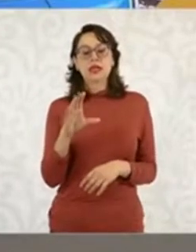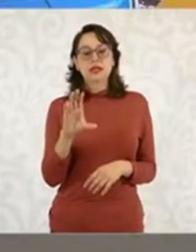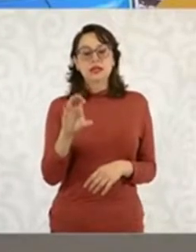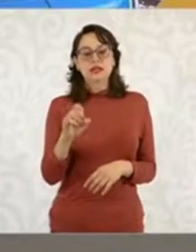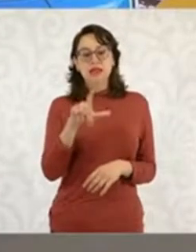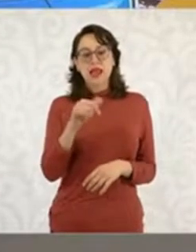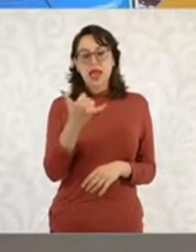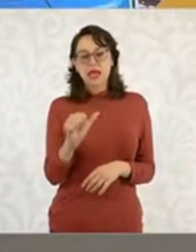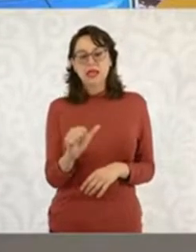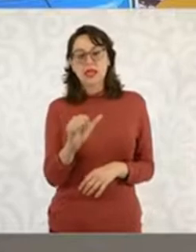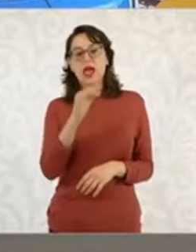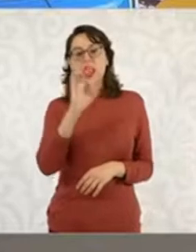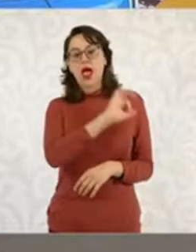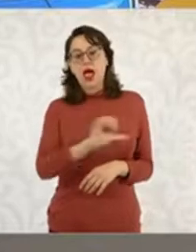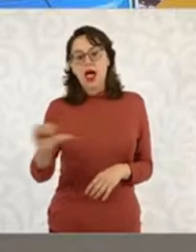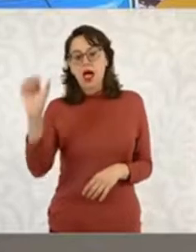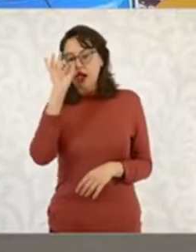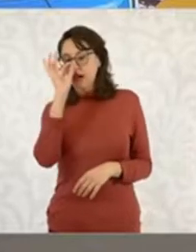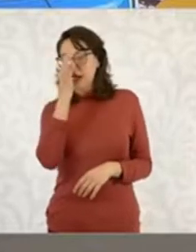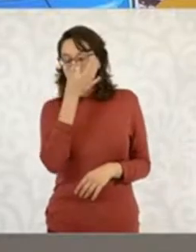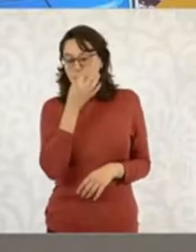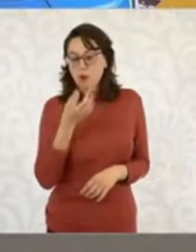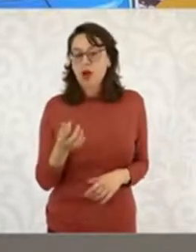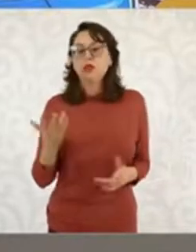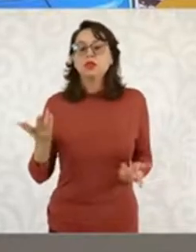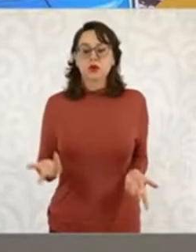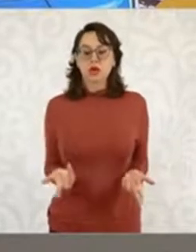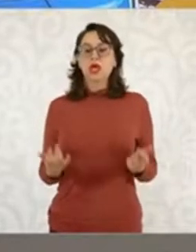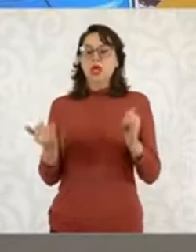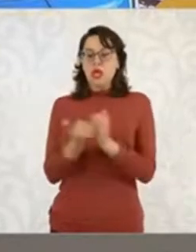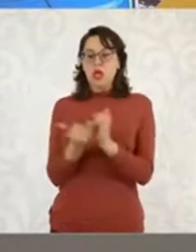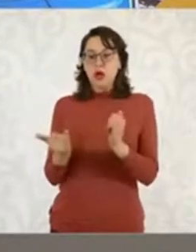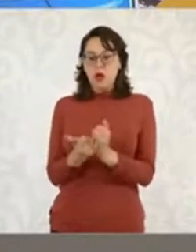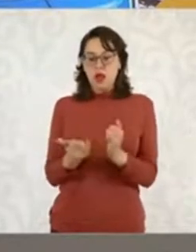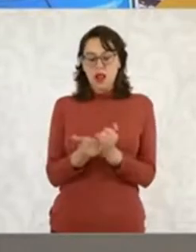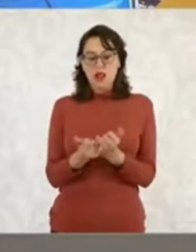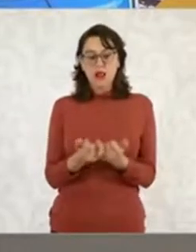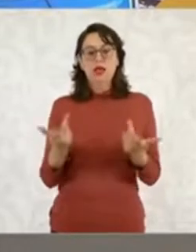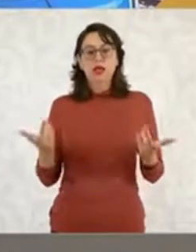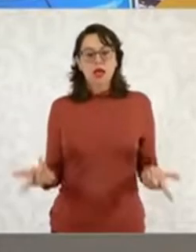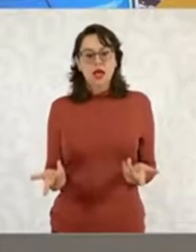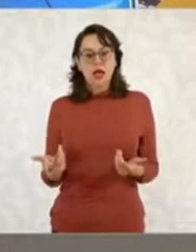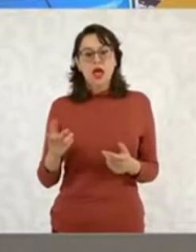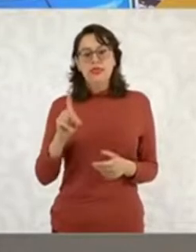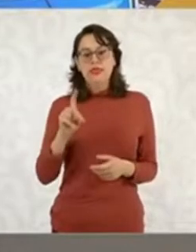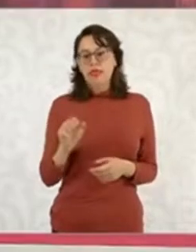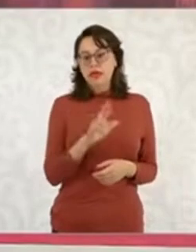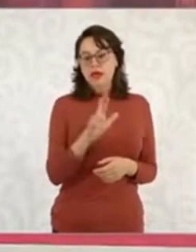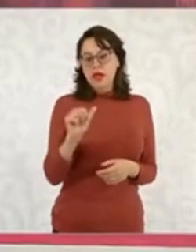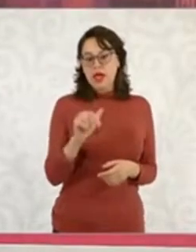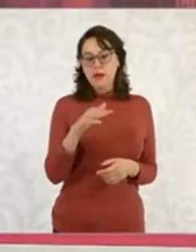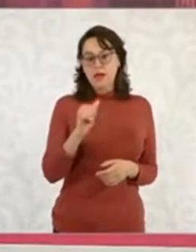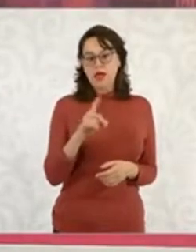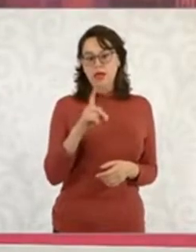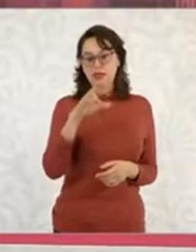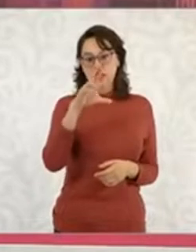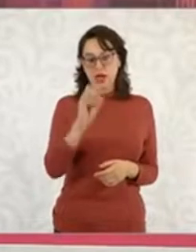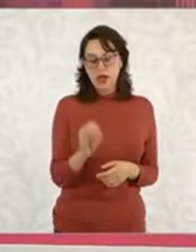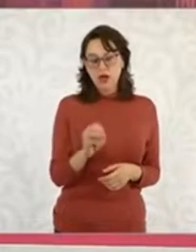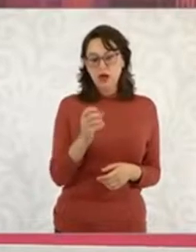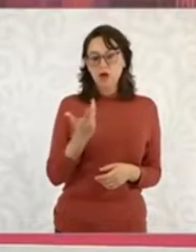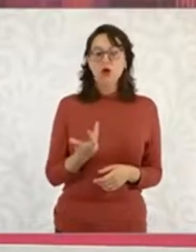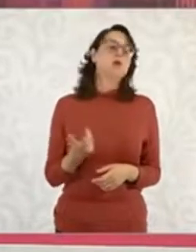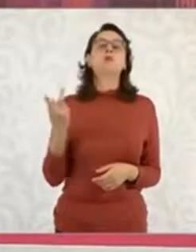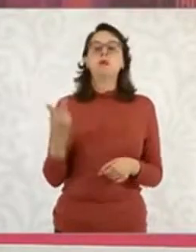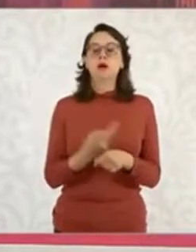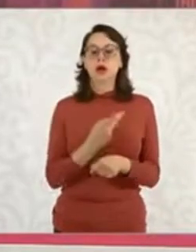del Saltillo Nuevo Laredo, Derramadero Ramos Arizpe. Tenemos Derramadero en el extremo sur de Saltillo, es una zona industrial